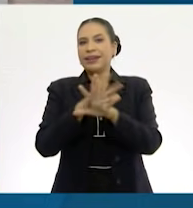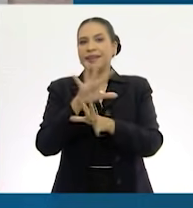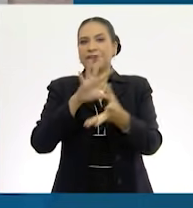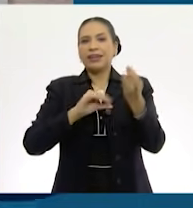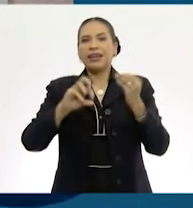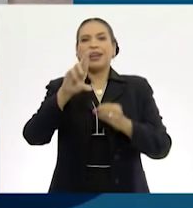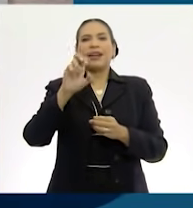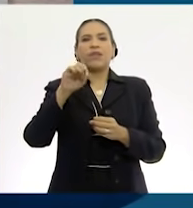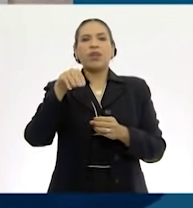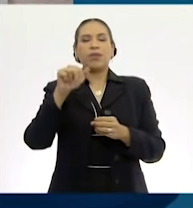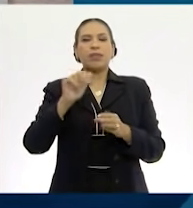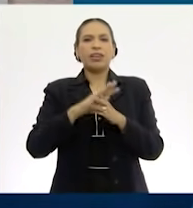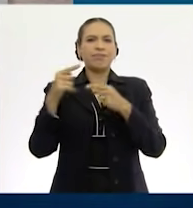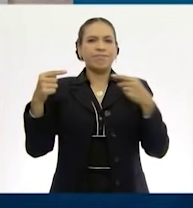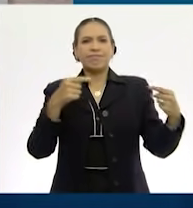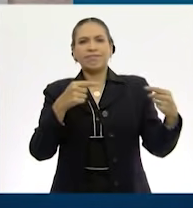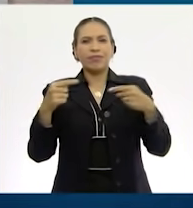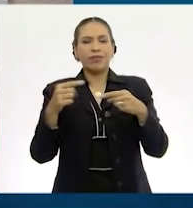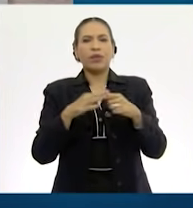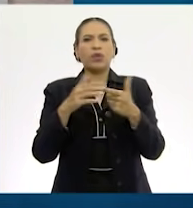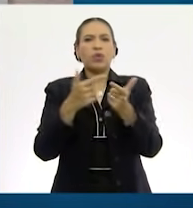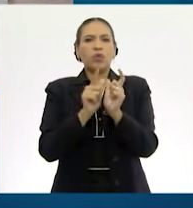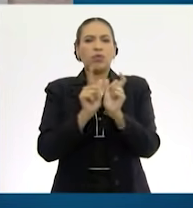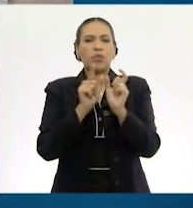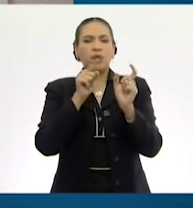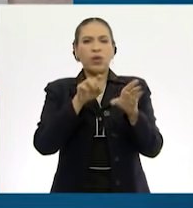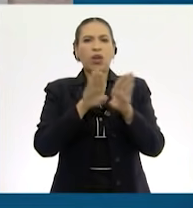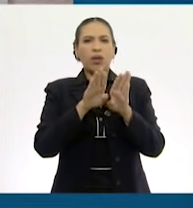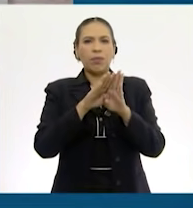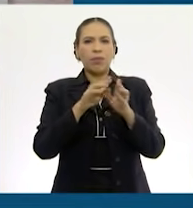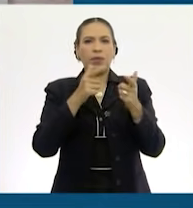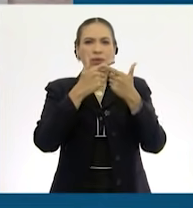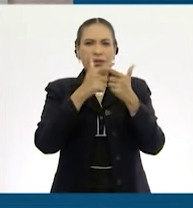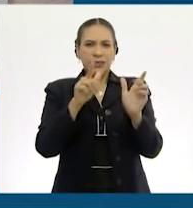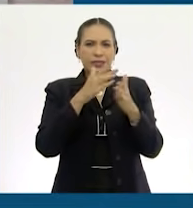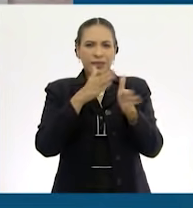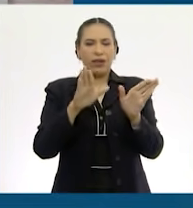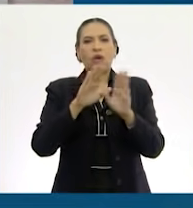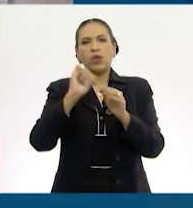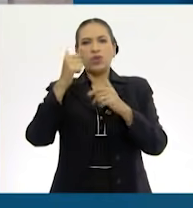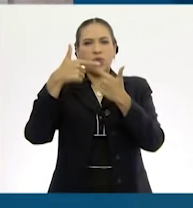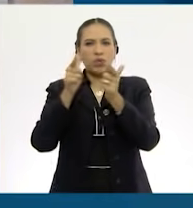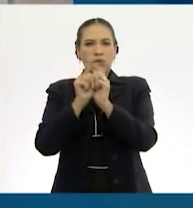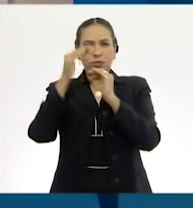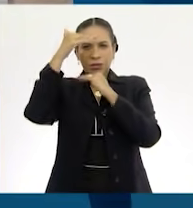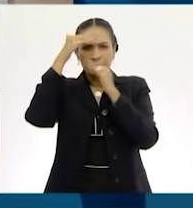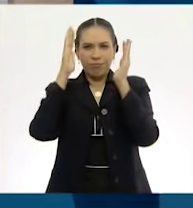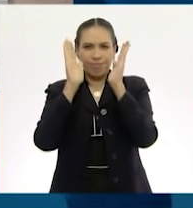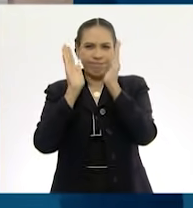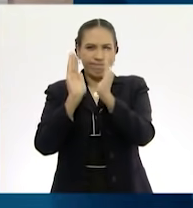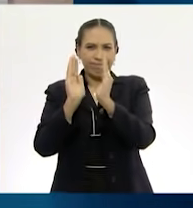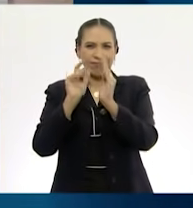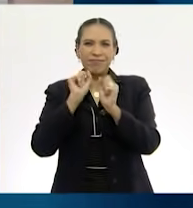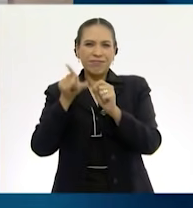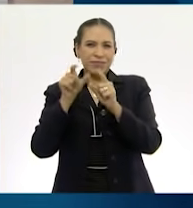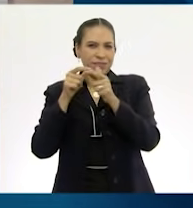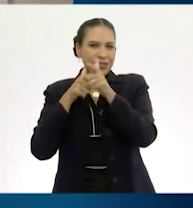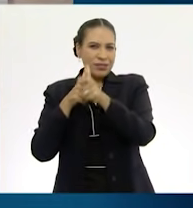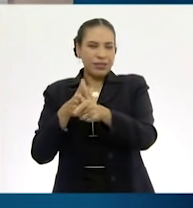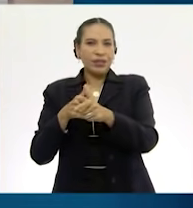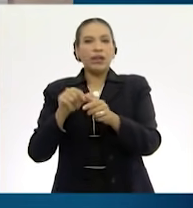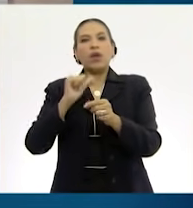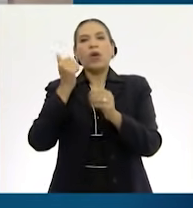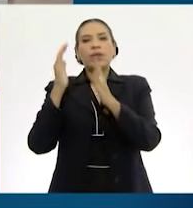el conflicto en donde se enfrentaron liberales y conservadores. Posteriormente está la etapa de la